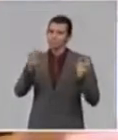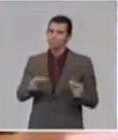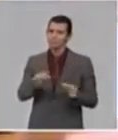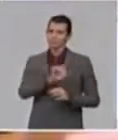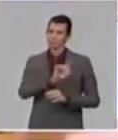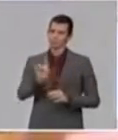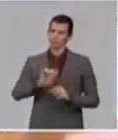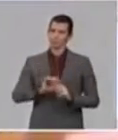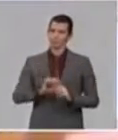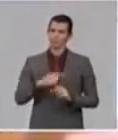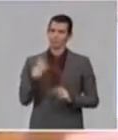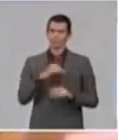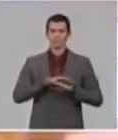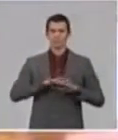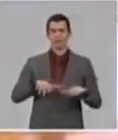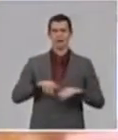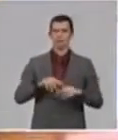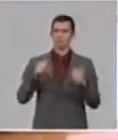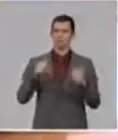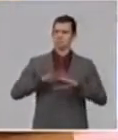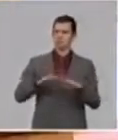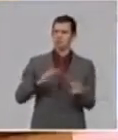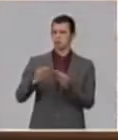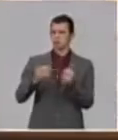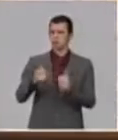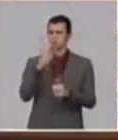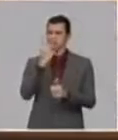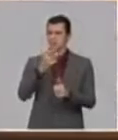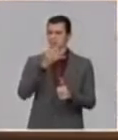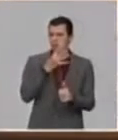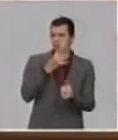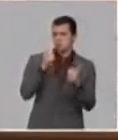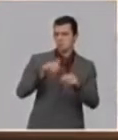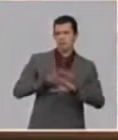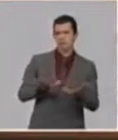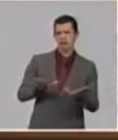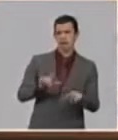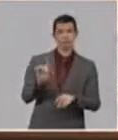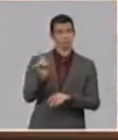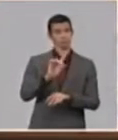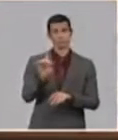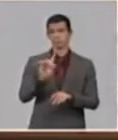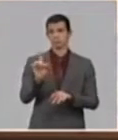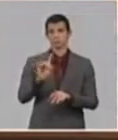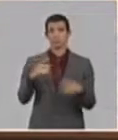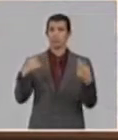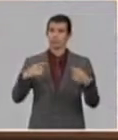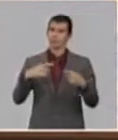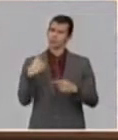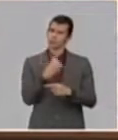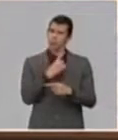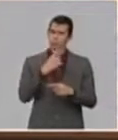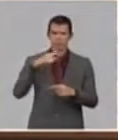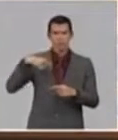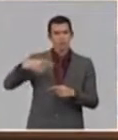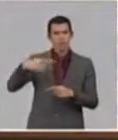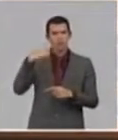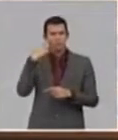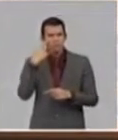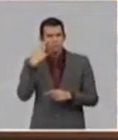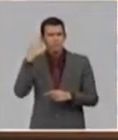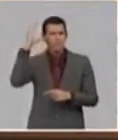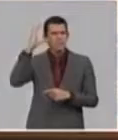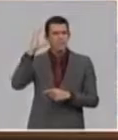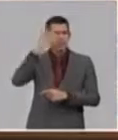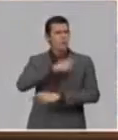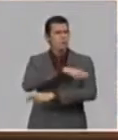bien. Tenemos que también prestarle atención a aquellas cosas que nos faltan. Nosotros estamos atentos a las opiniones de la población.